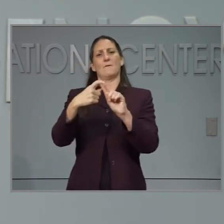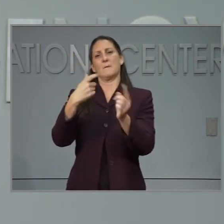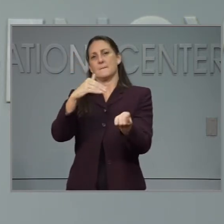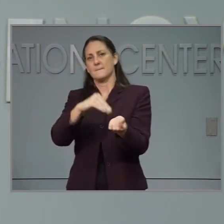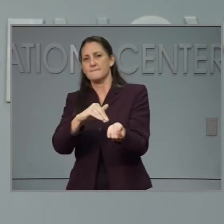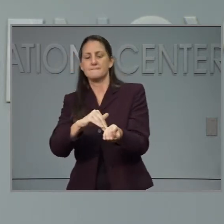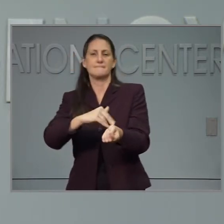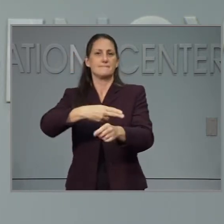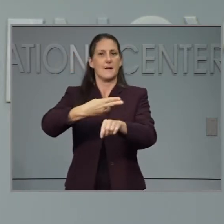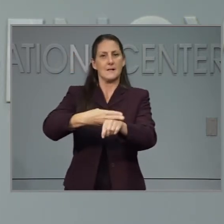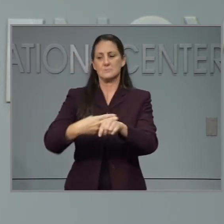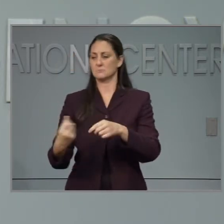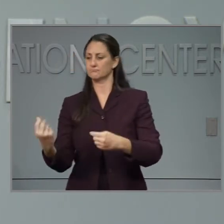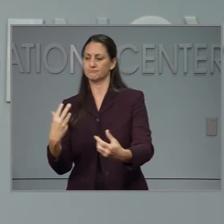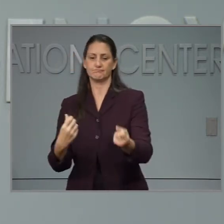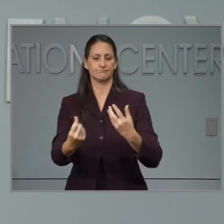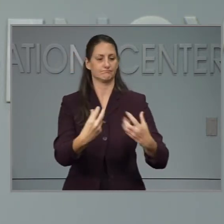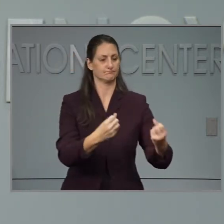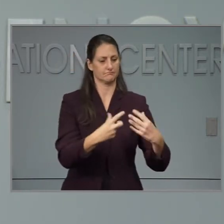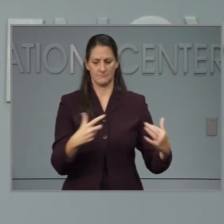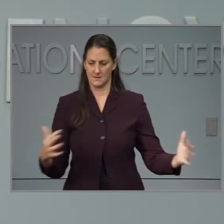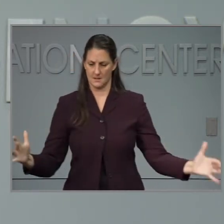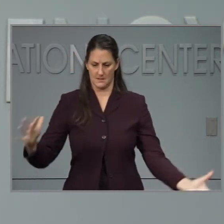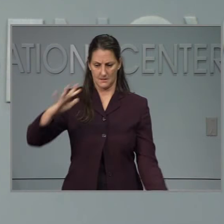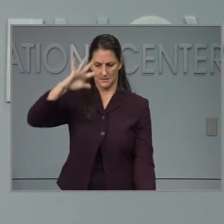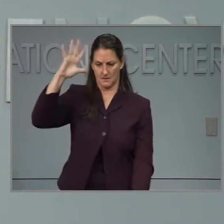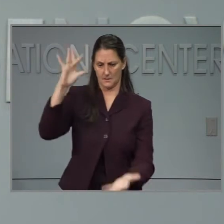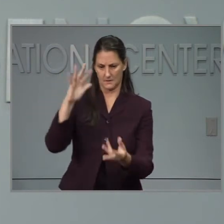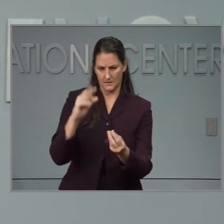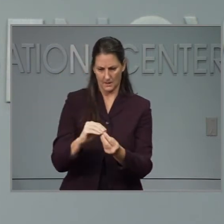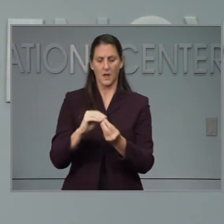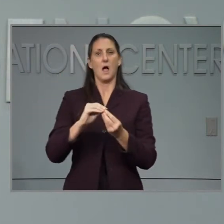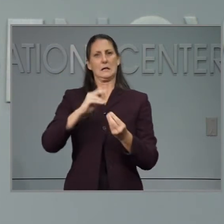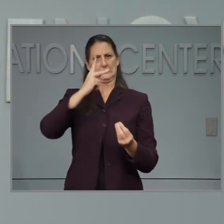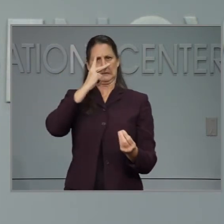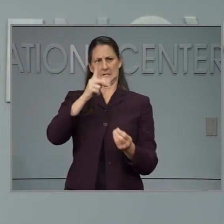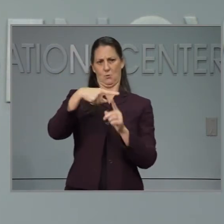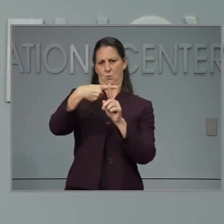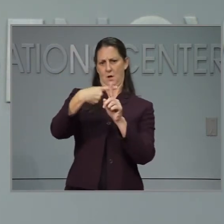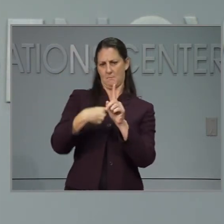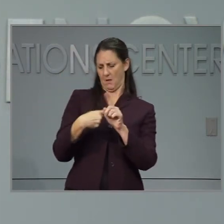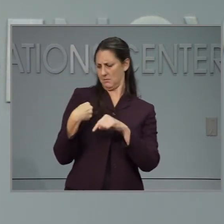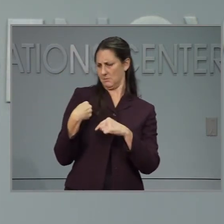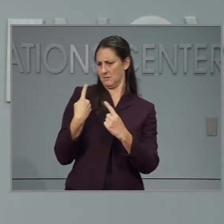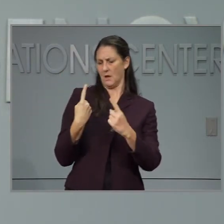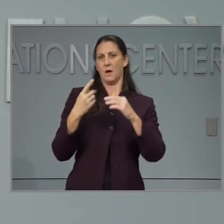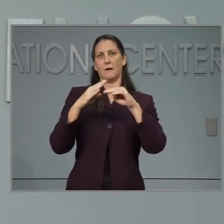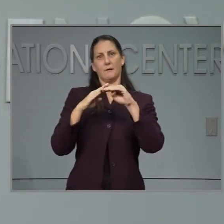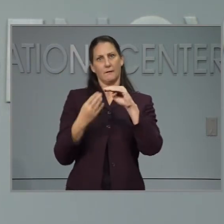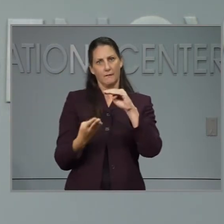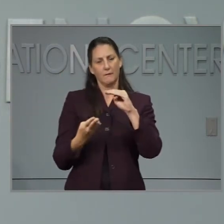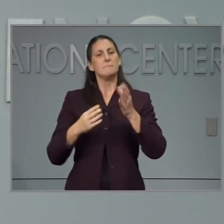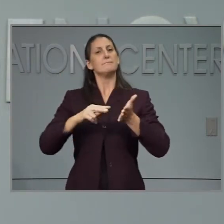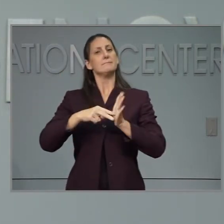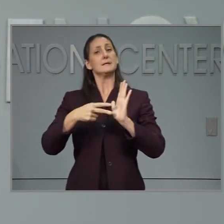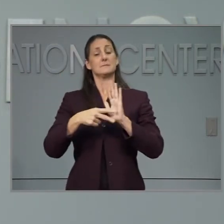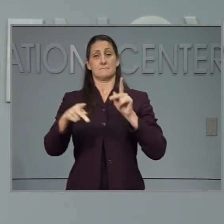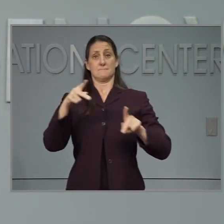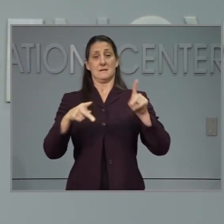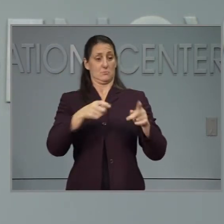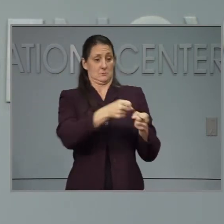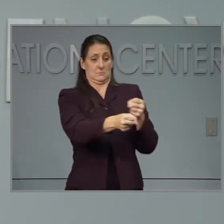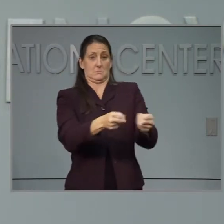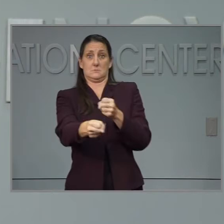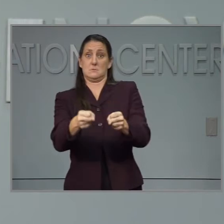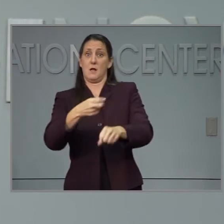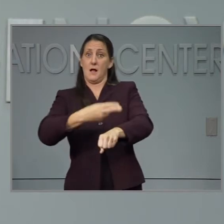ha tenido una baja estable. Esta es una seña positiva que nos alienta. Las hospitalizaciones también